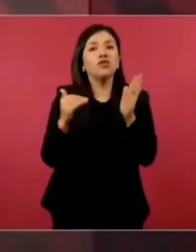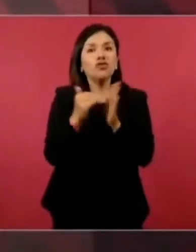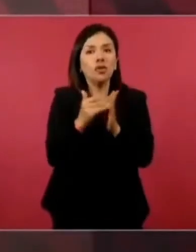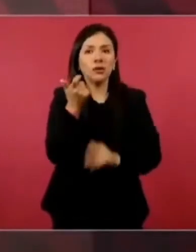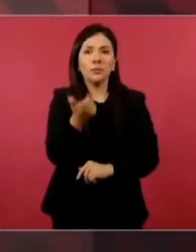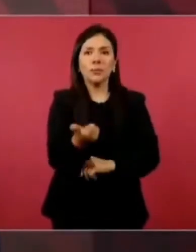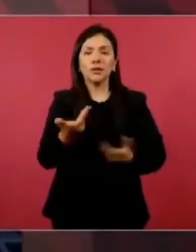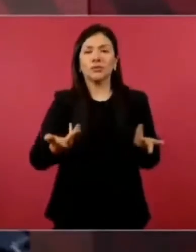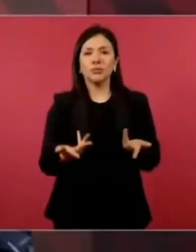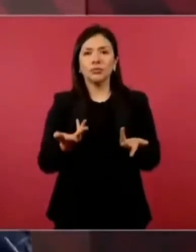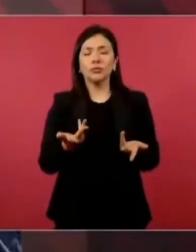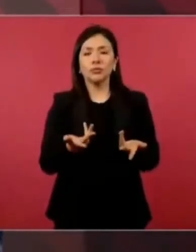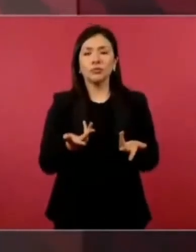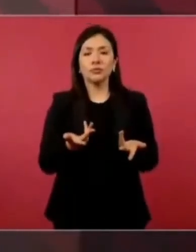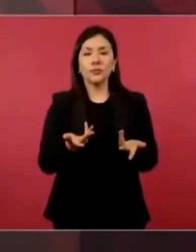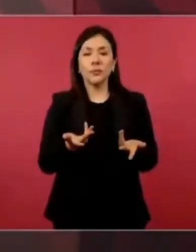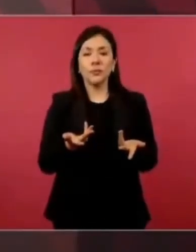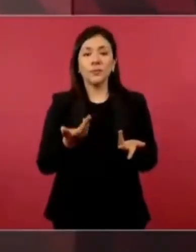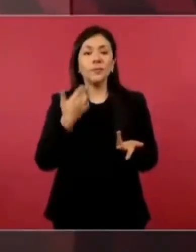Entonces,